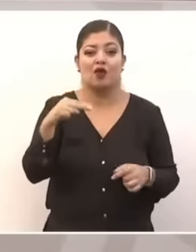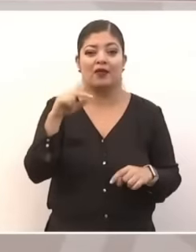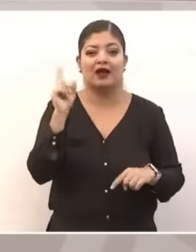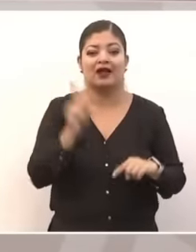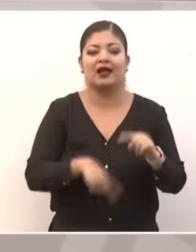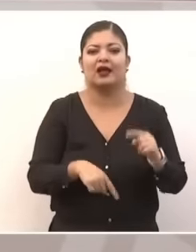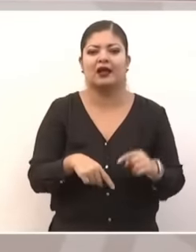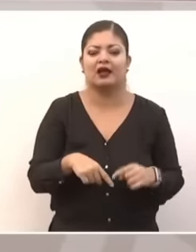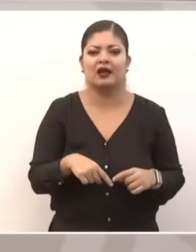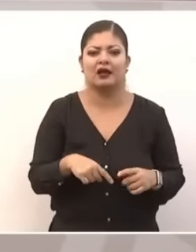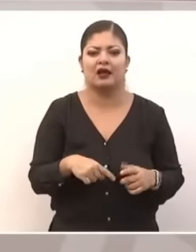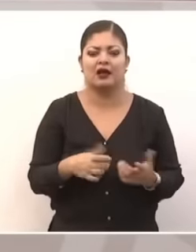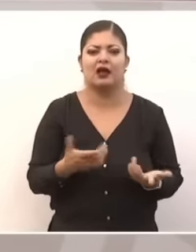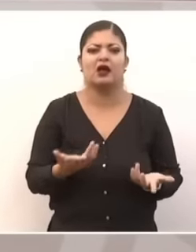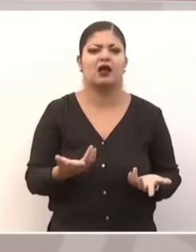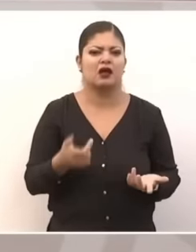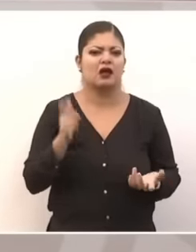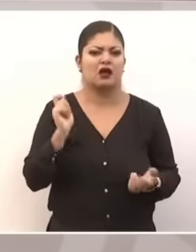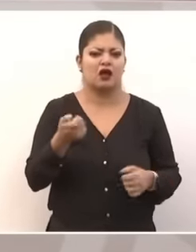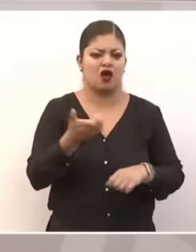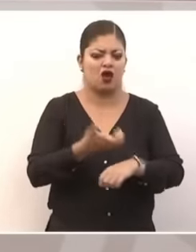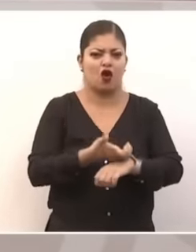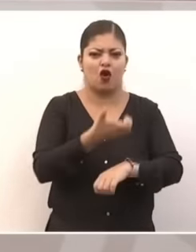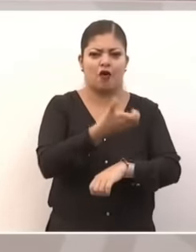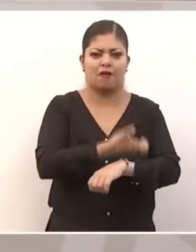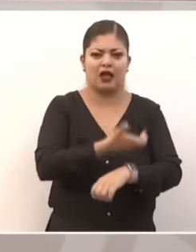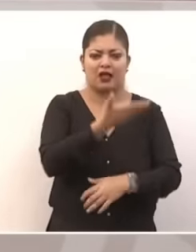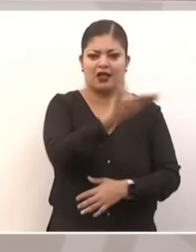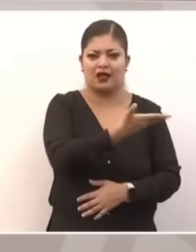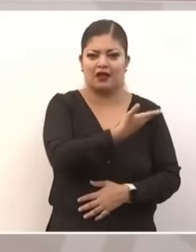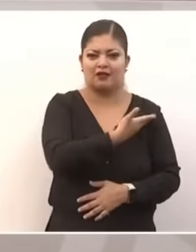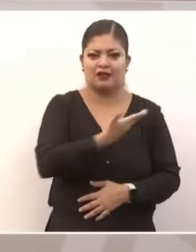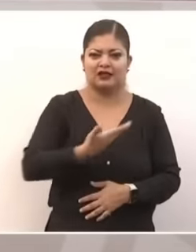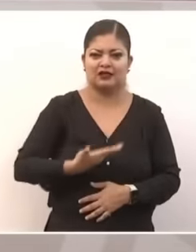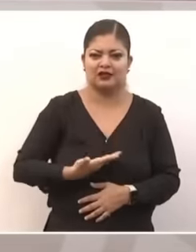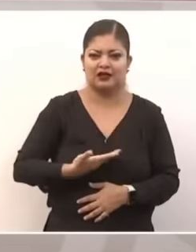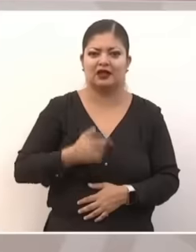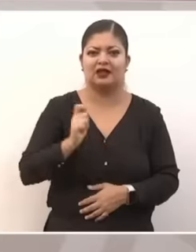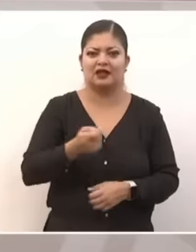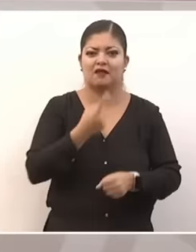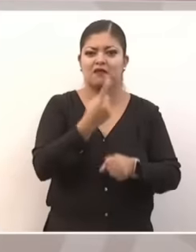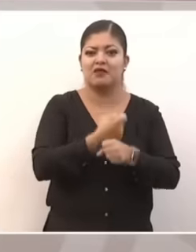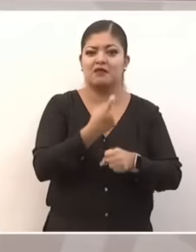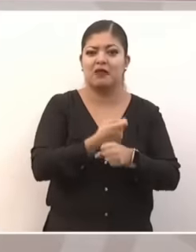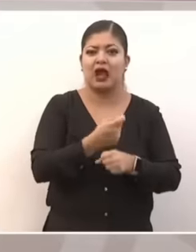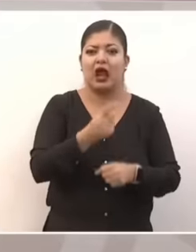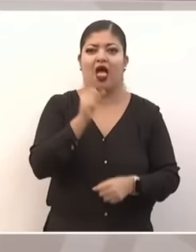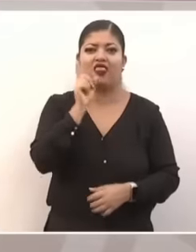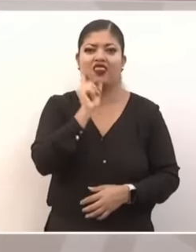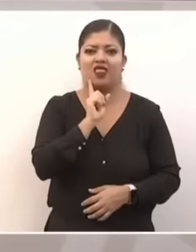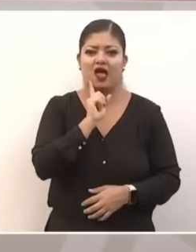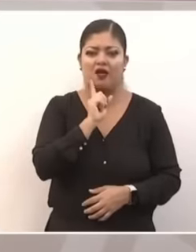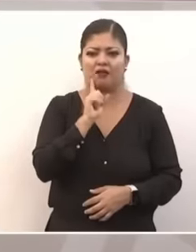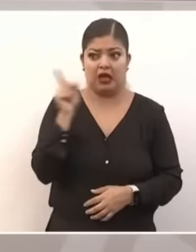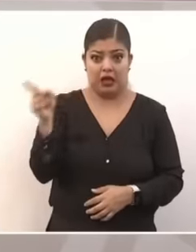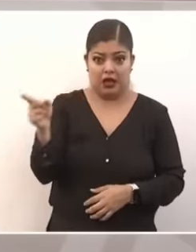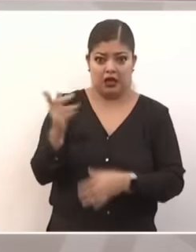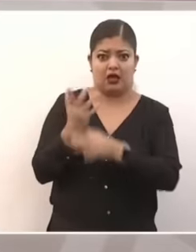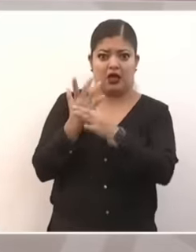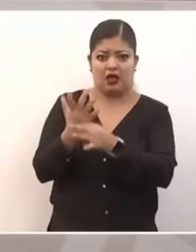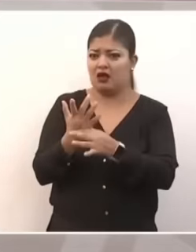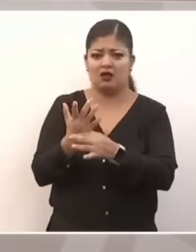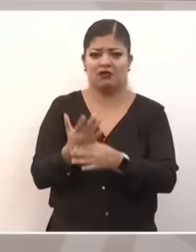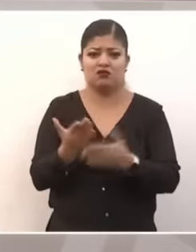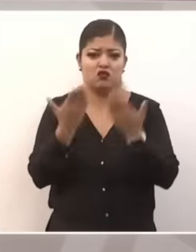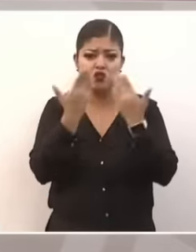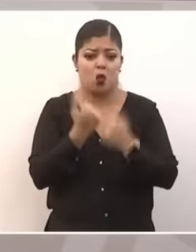a la compañera del presidente de primera dama. Ella dijo entonces, No hay